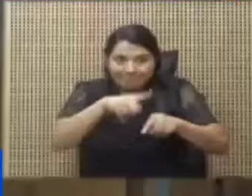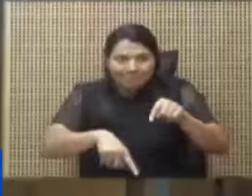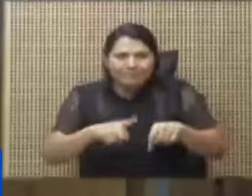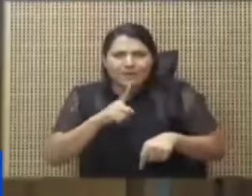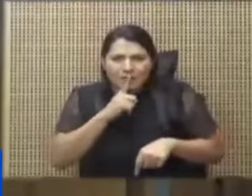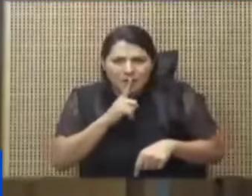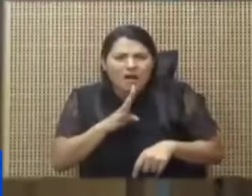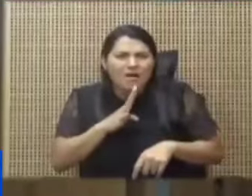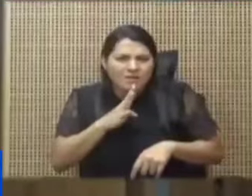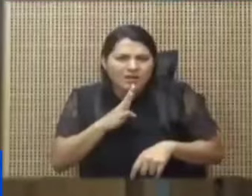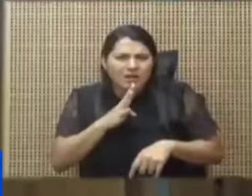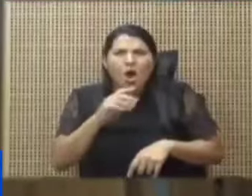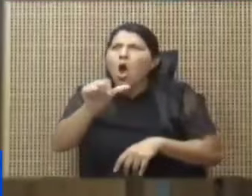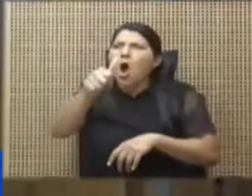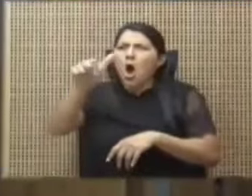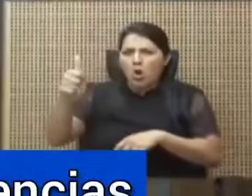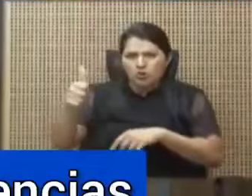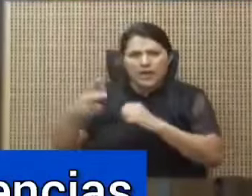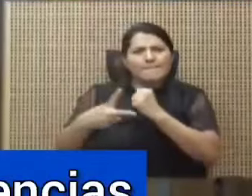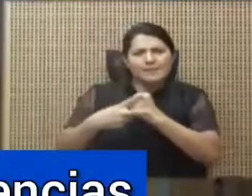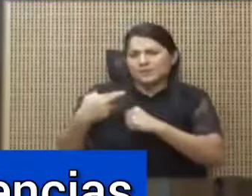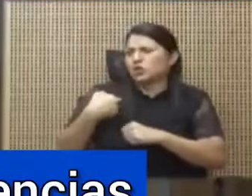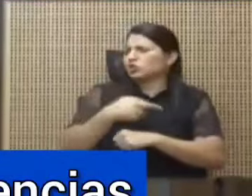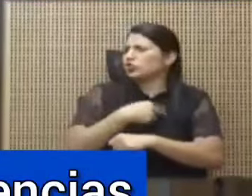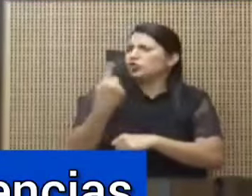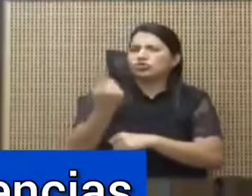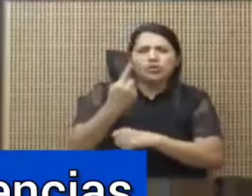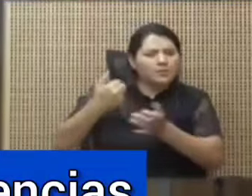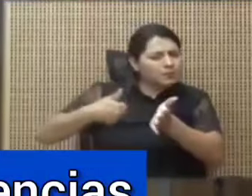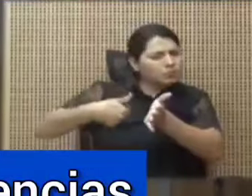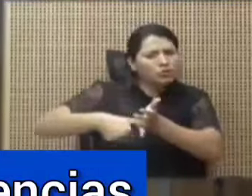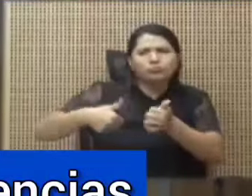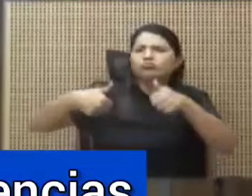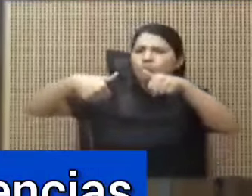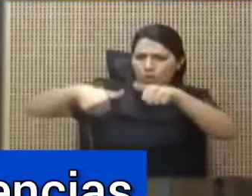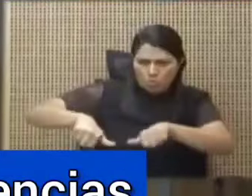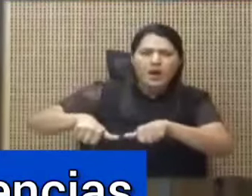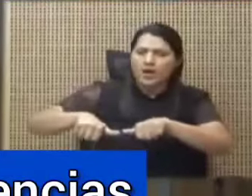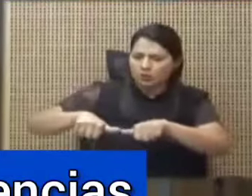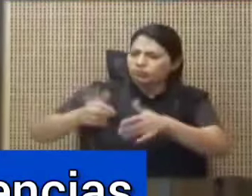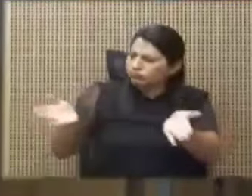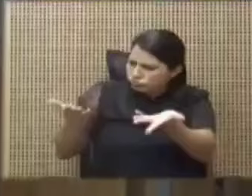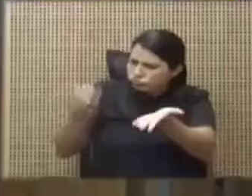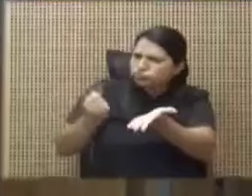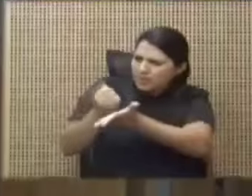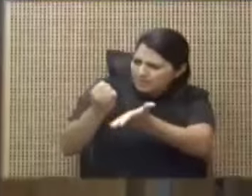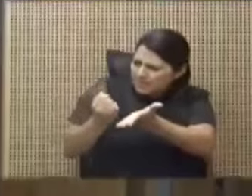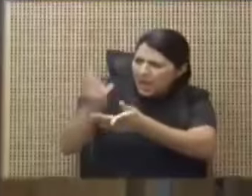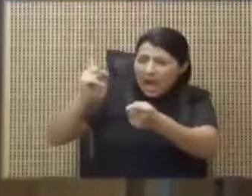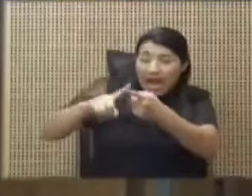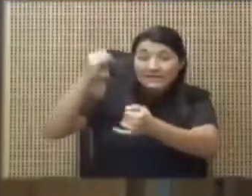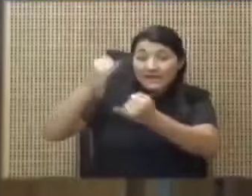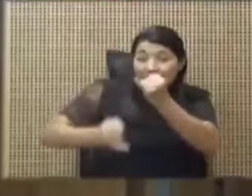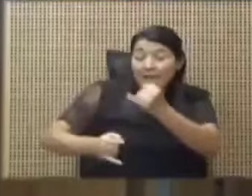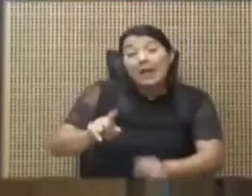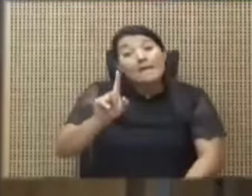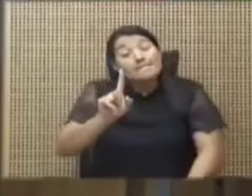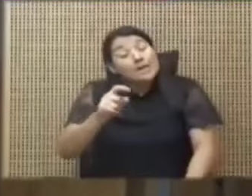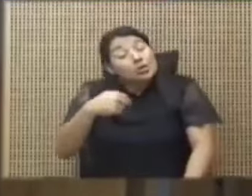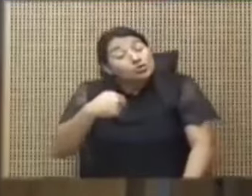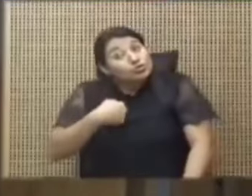nosotros siempre hemos votado en favor de que se investigue hasta las últimas consecuencias. Pero lo que yo me temo, y